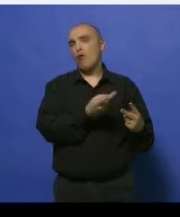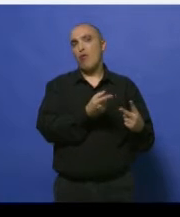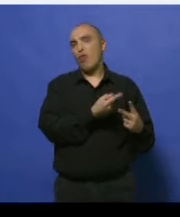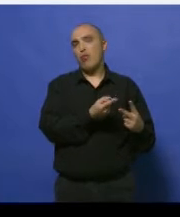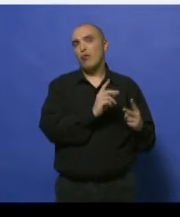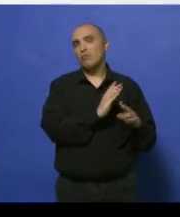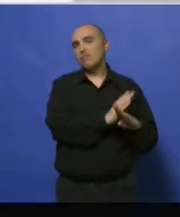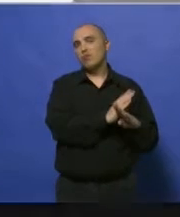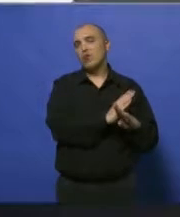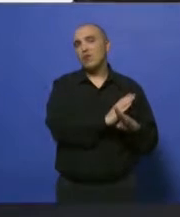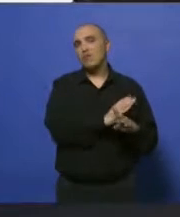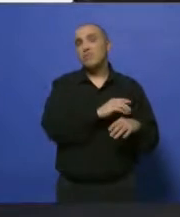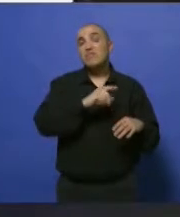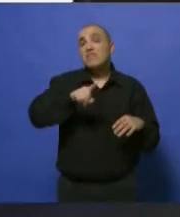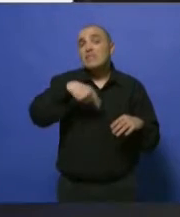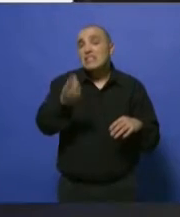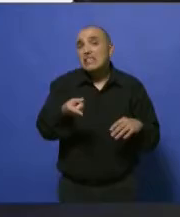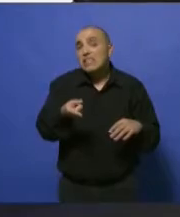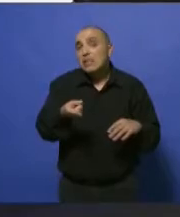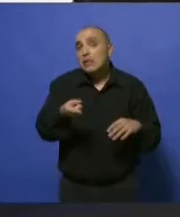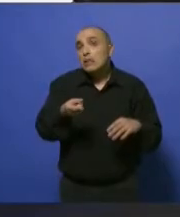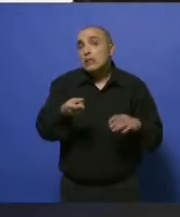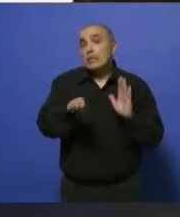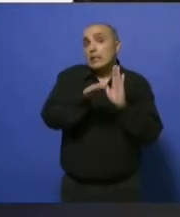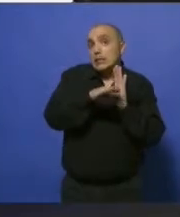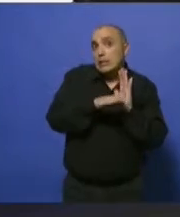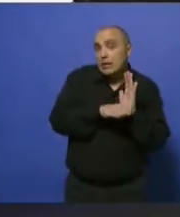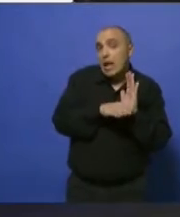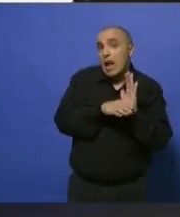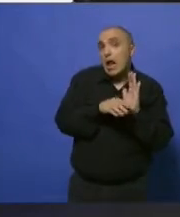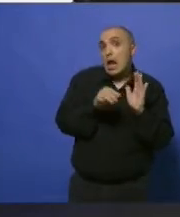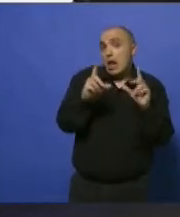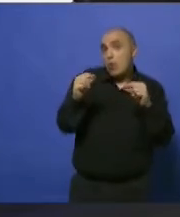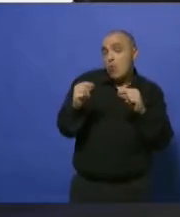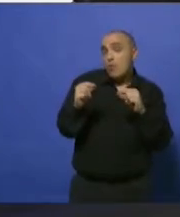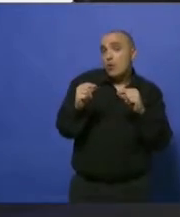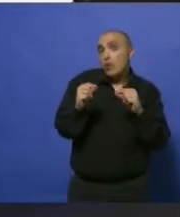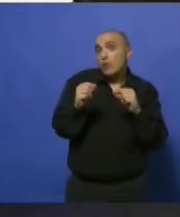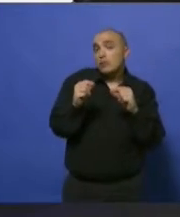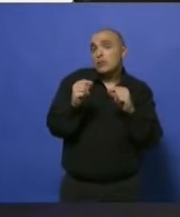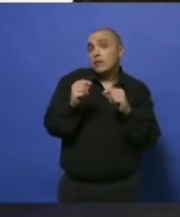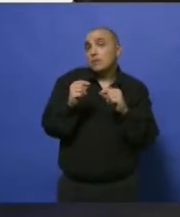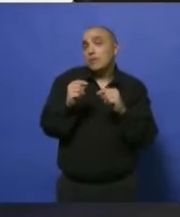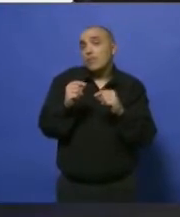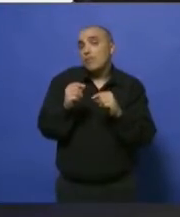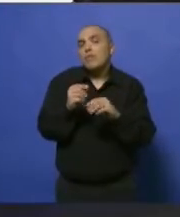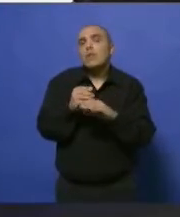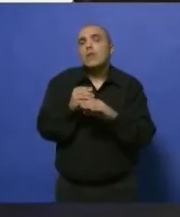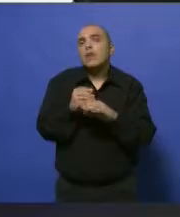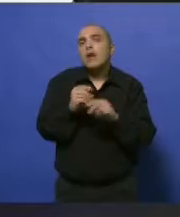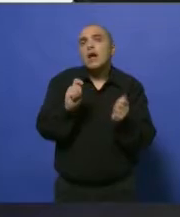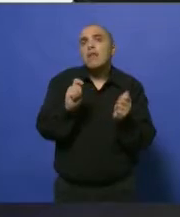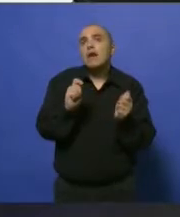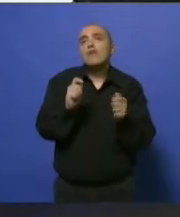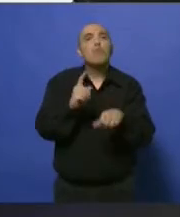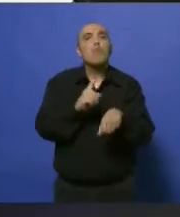teléfono mañana, de registrar la línea prepaga, porque a partir de ahora, ingresando en ese registro, cada vez que cambies el teléfono